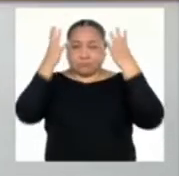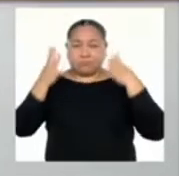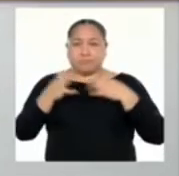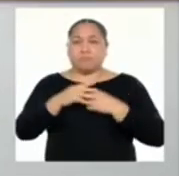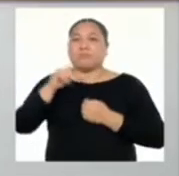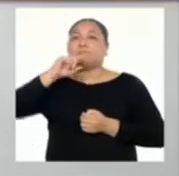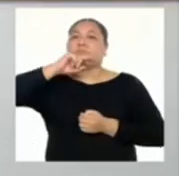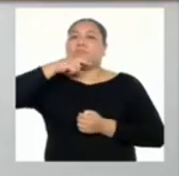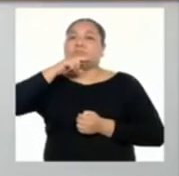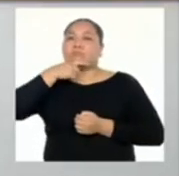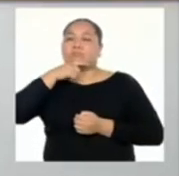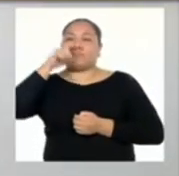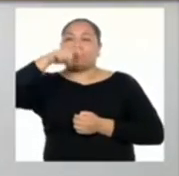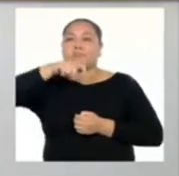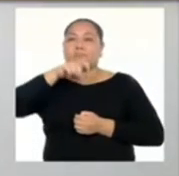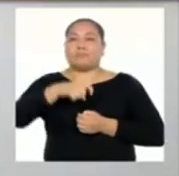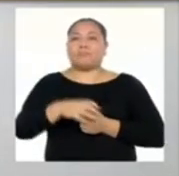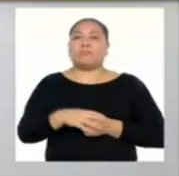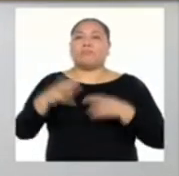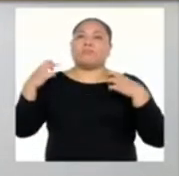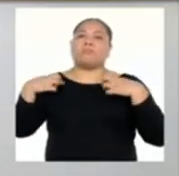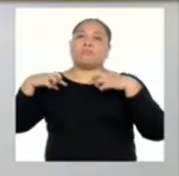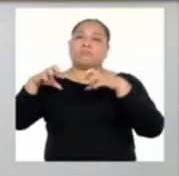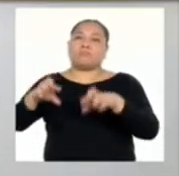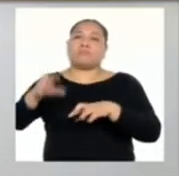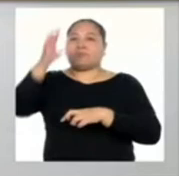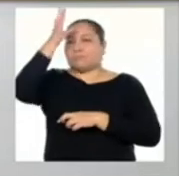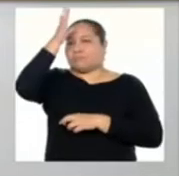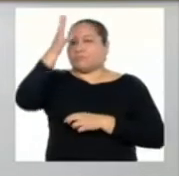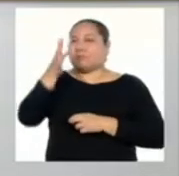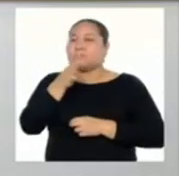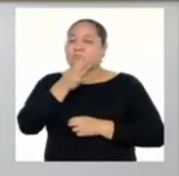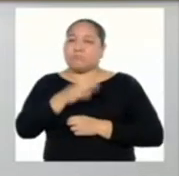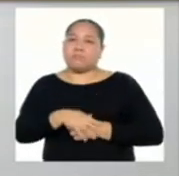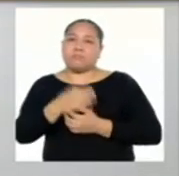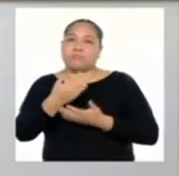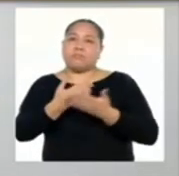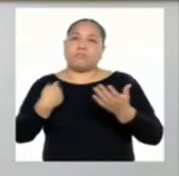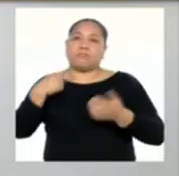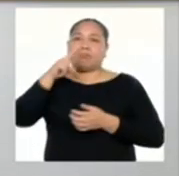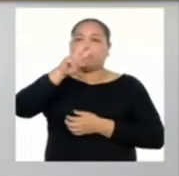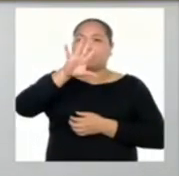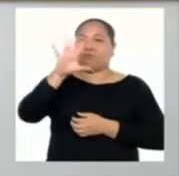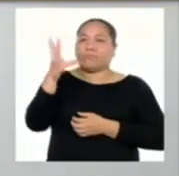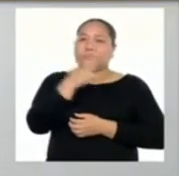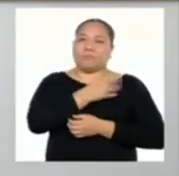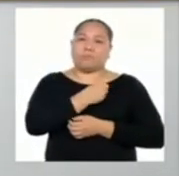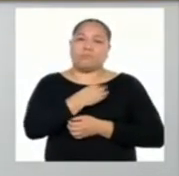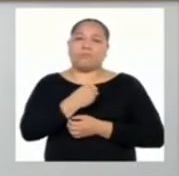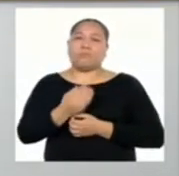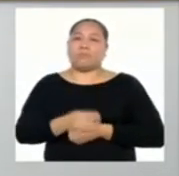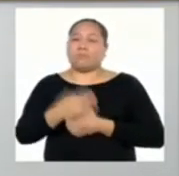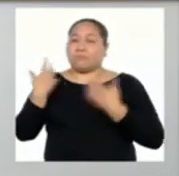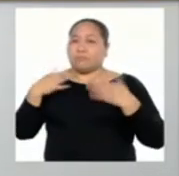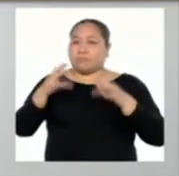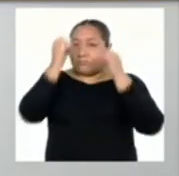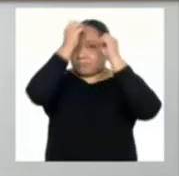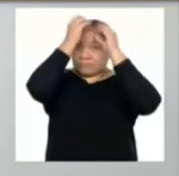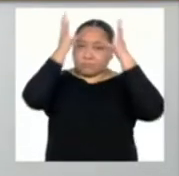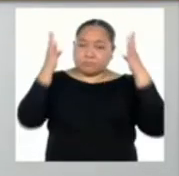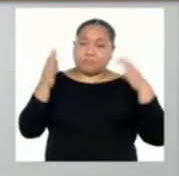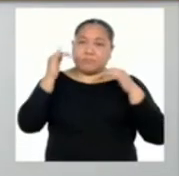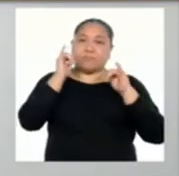matrimonio, las mujeres requerían del consentimiento paterno antes de los 25 años. Una vez